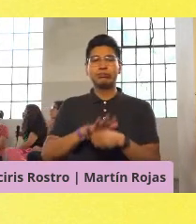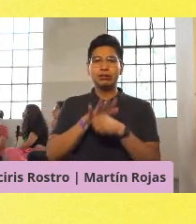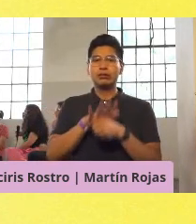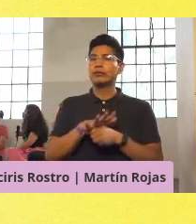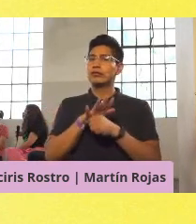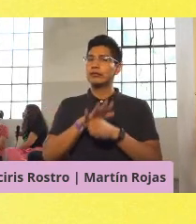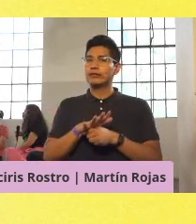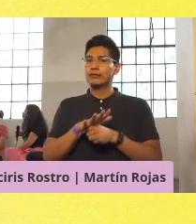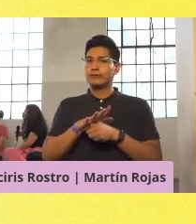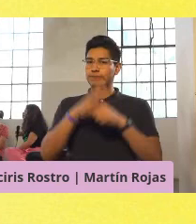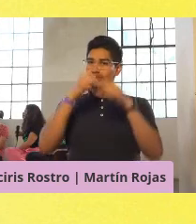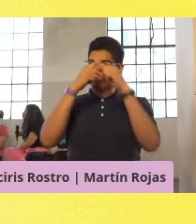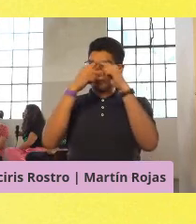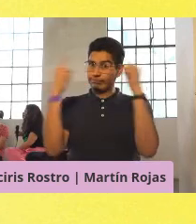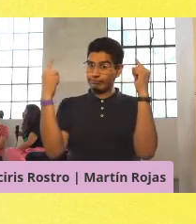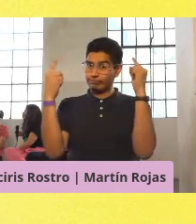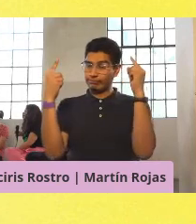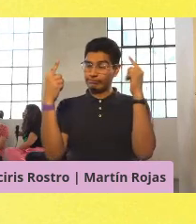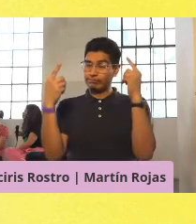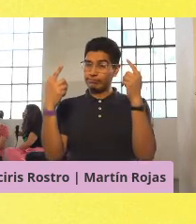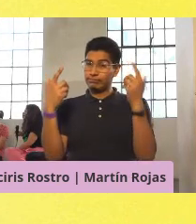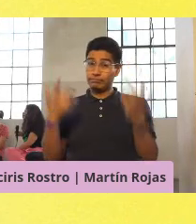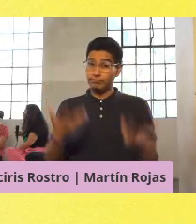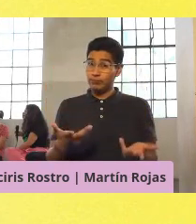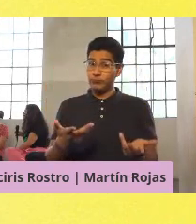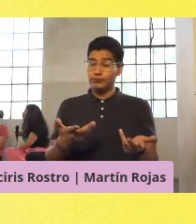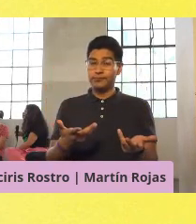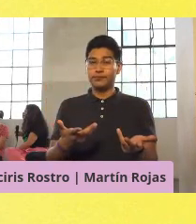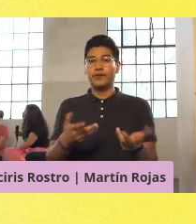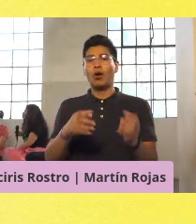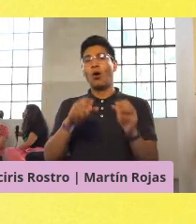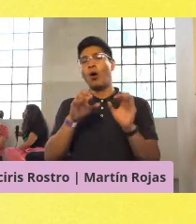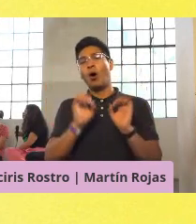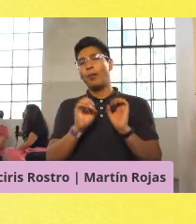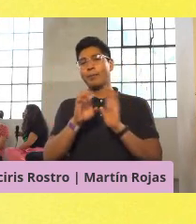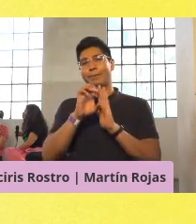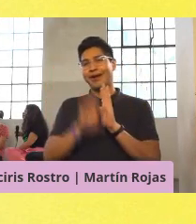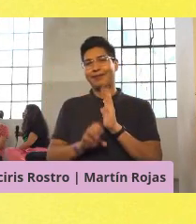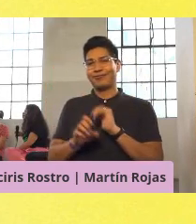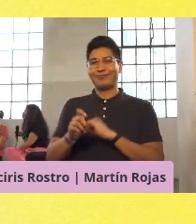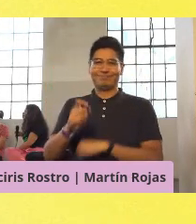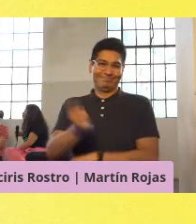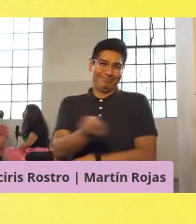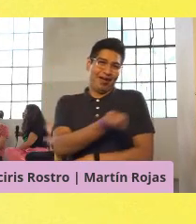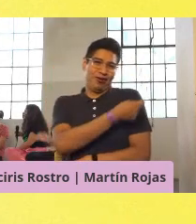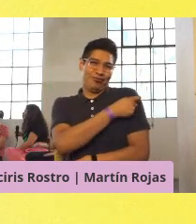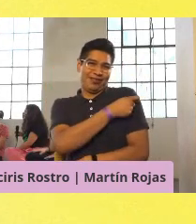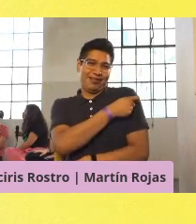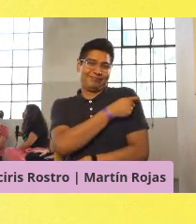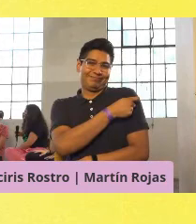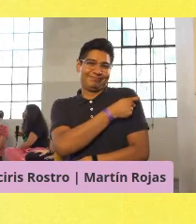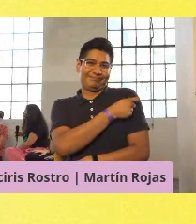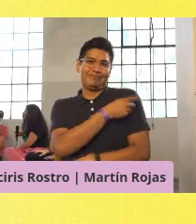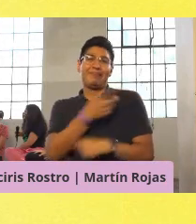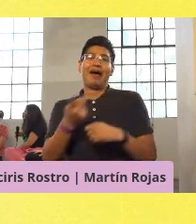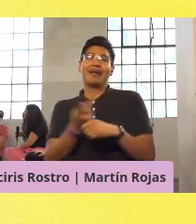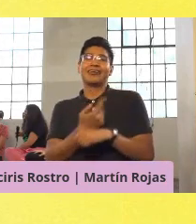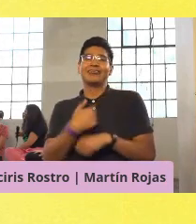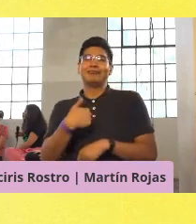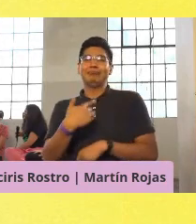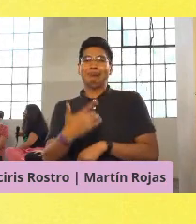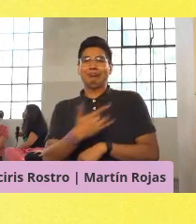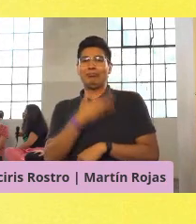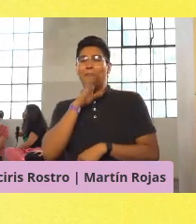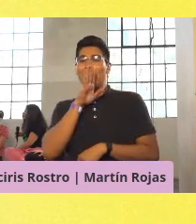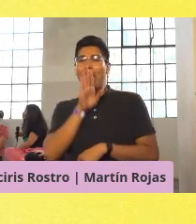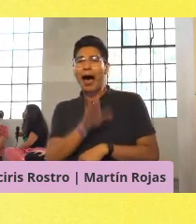que es invisible para otros espacios laborales, ¿no? O, ¿sabes qué? La pinche vacuna me desmadró toda el